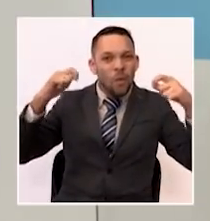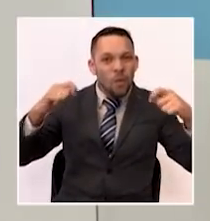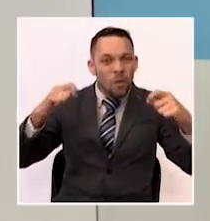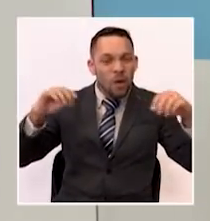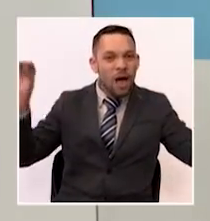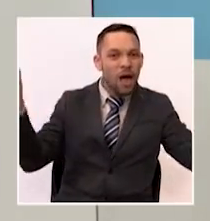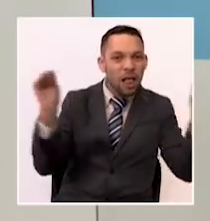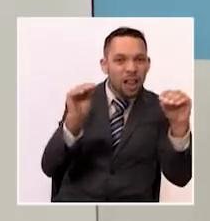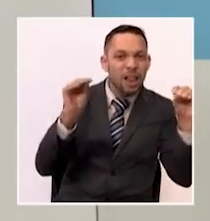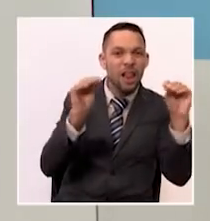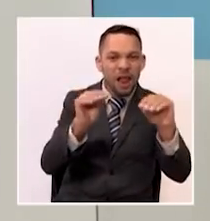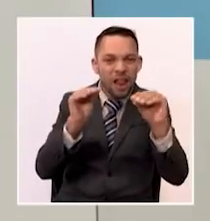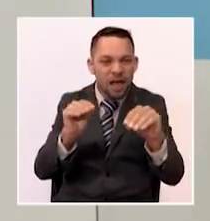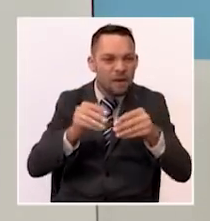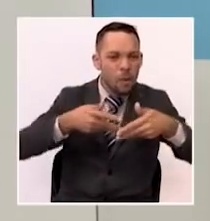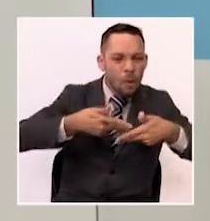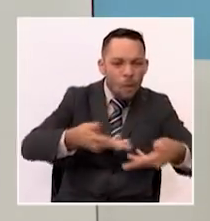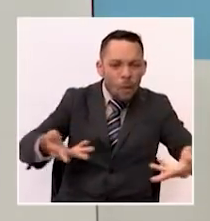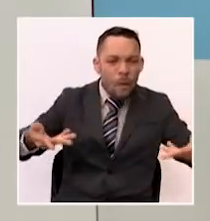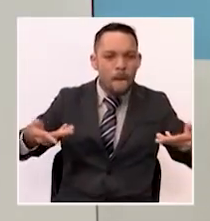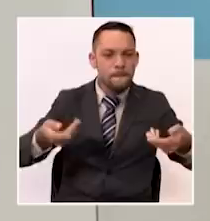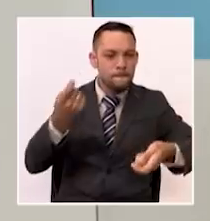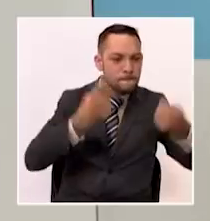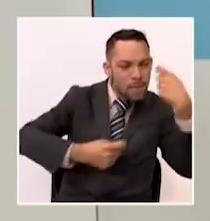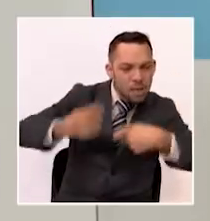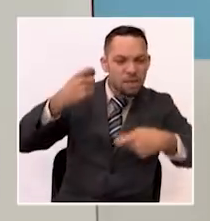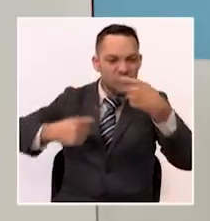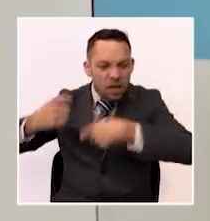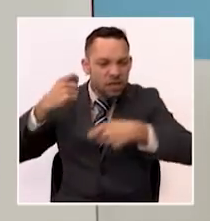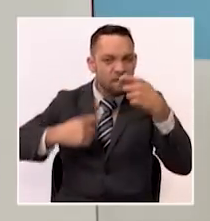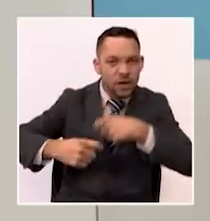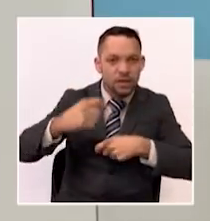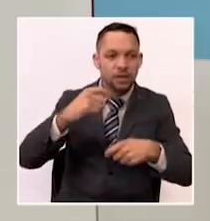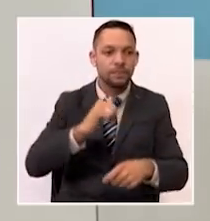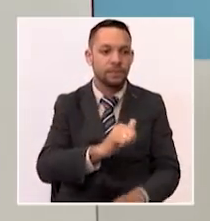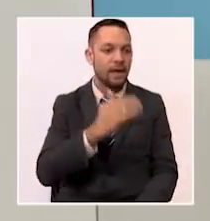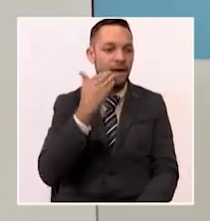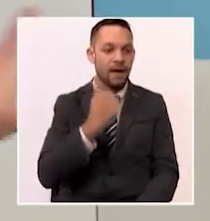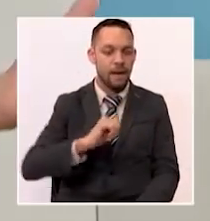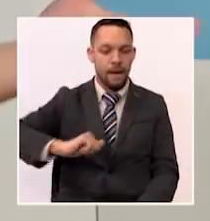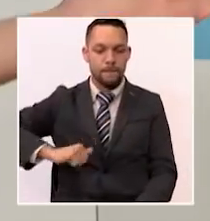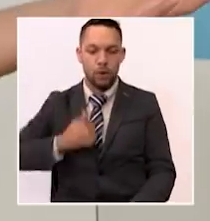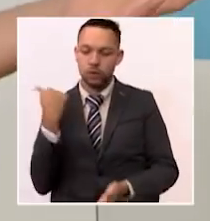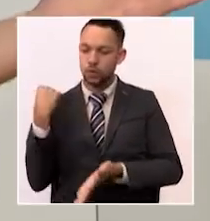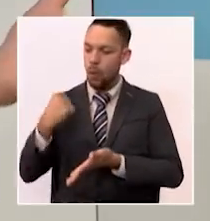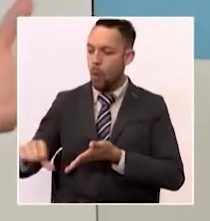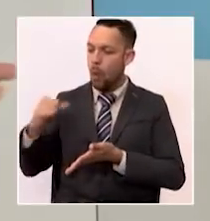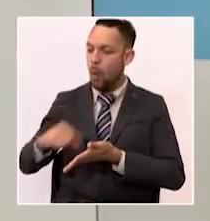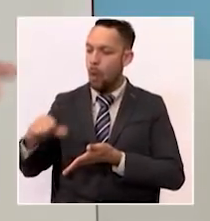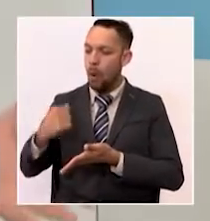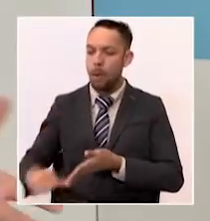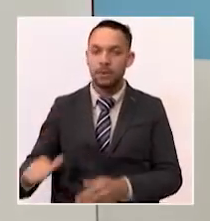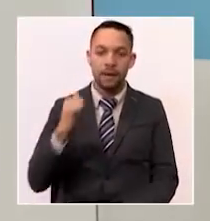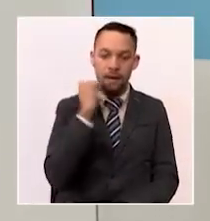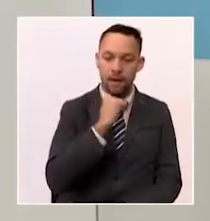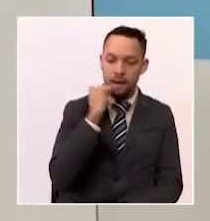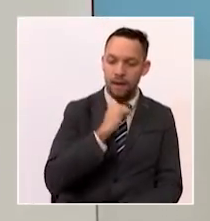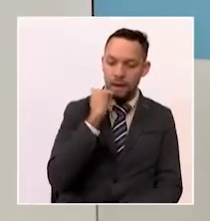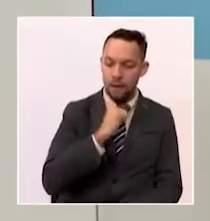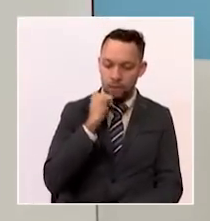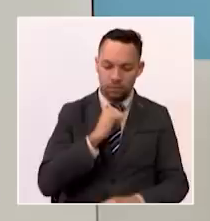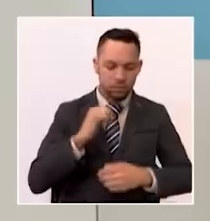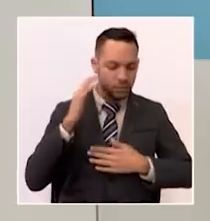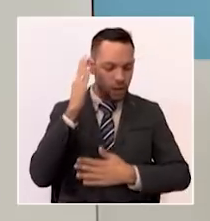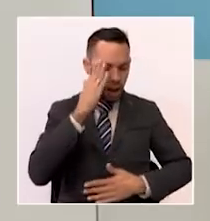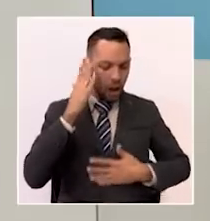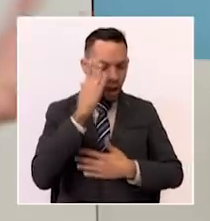cadena y en todas partes. ¿Hasta qué punto se puede abusar de este tipo de productos? Y si es normal, por ejemplo, en las consultas que usted lleva a